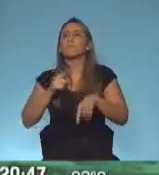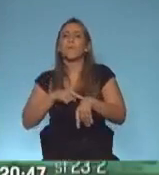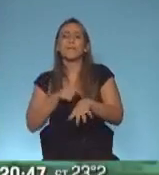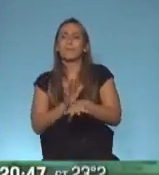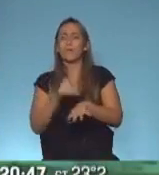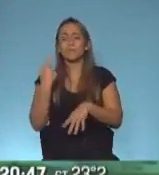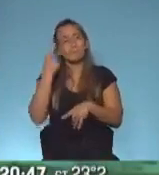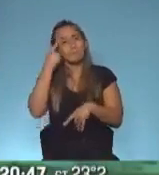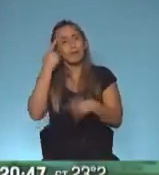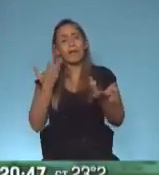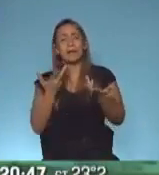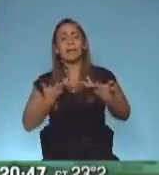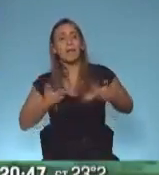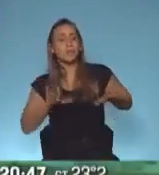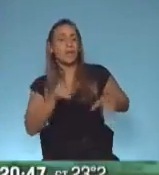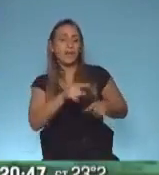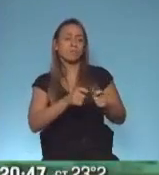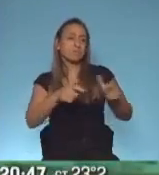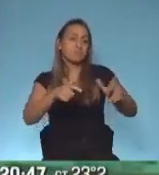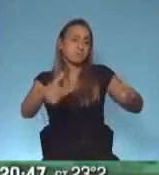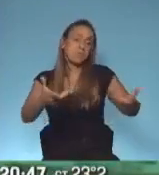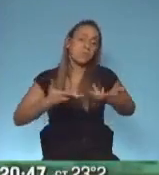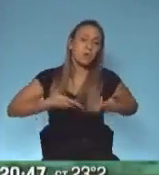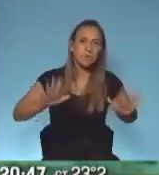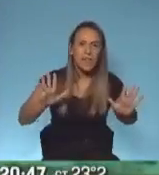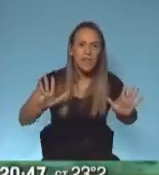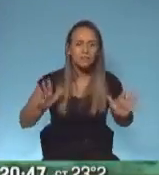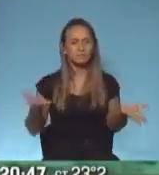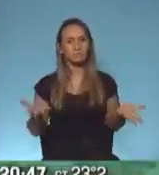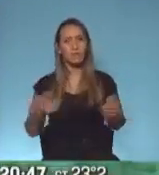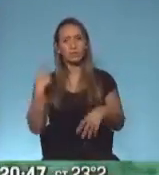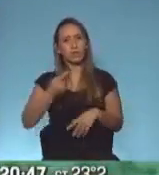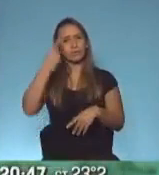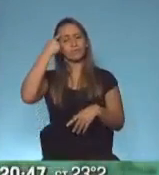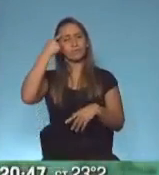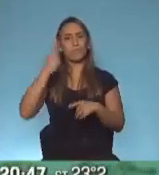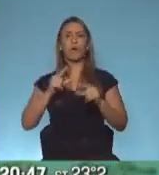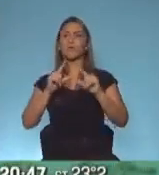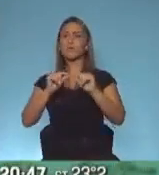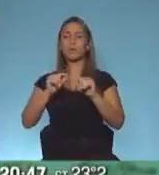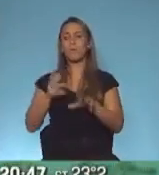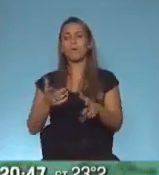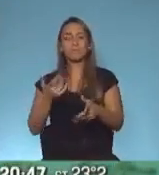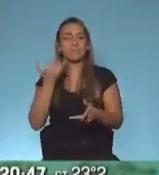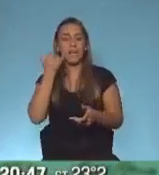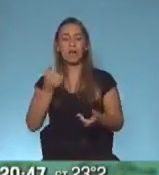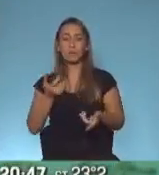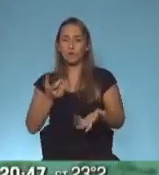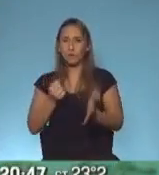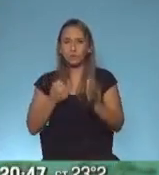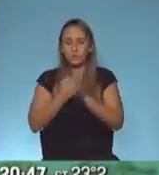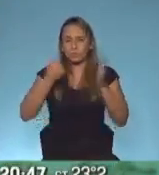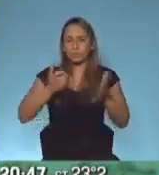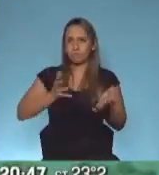momento nos empezamos a familiarizar para ya decirlos y que no nos duela? ¿En qué